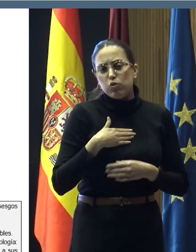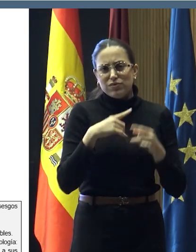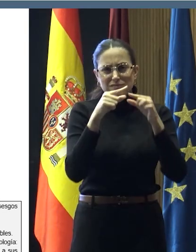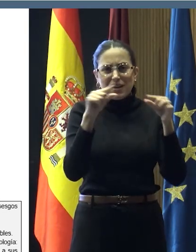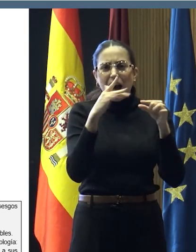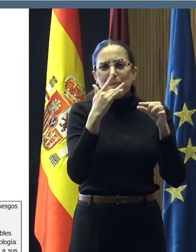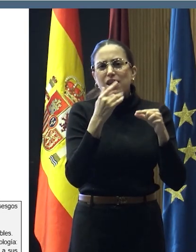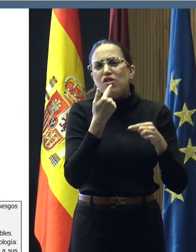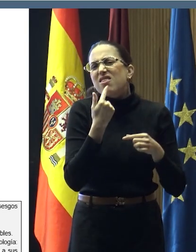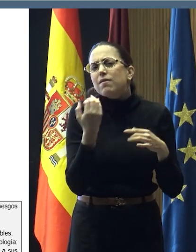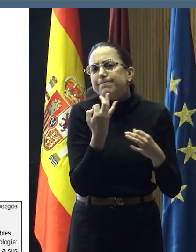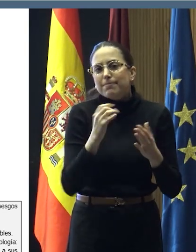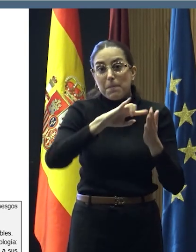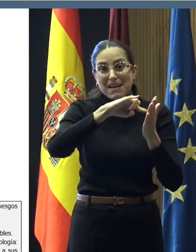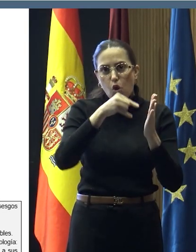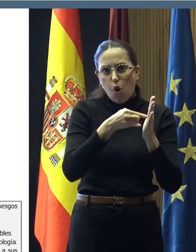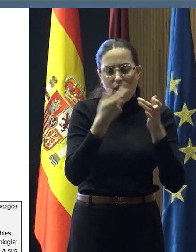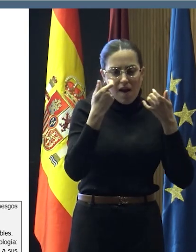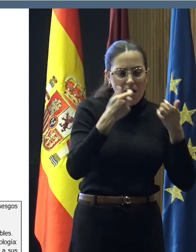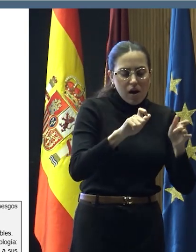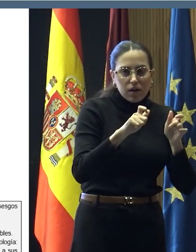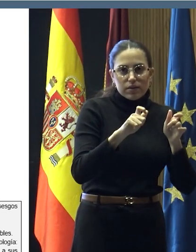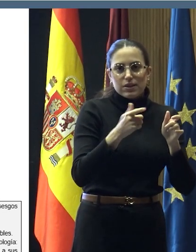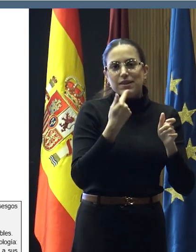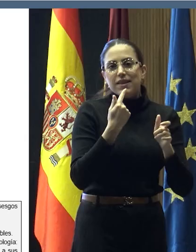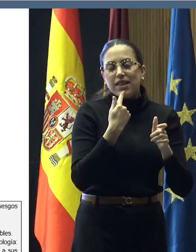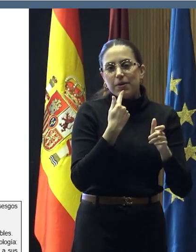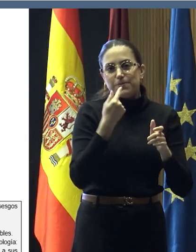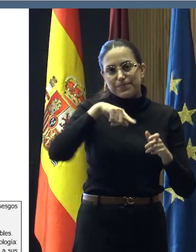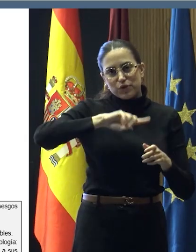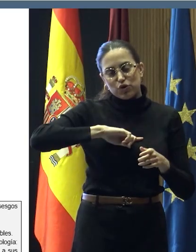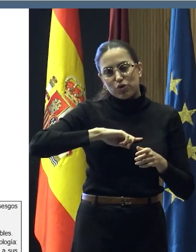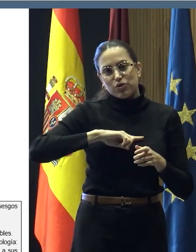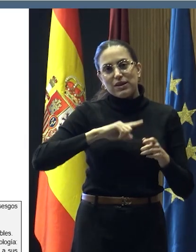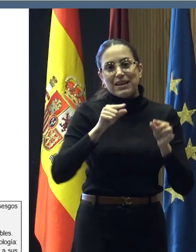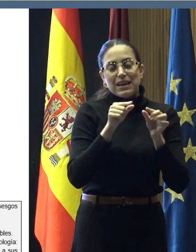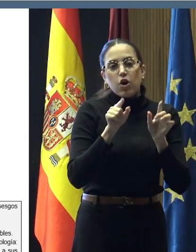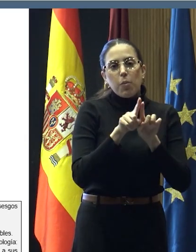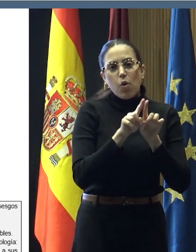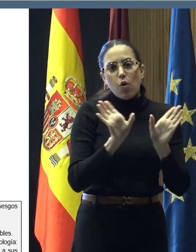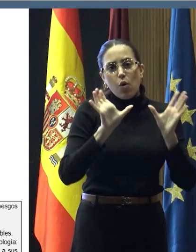en la sección de metodología nos indican que justifiquemos tamaño muestral